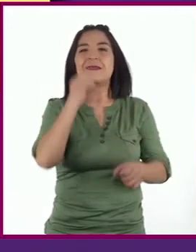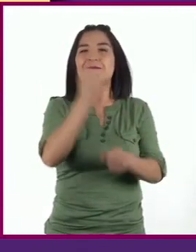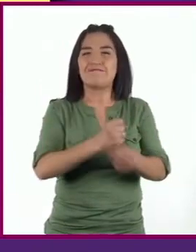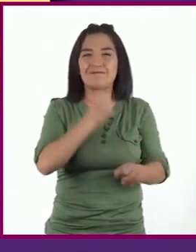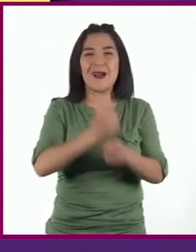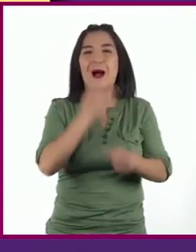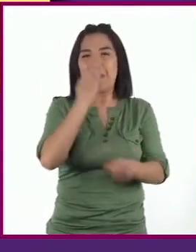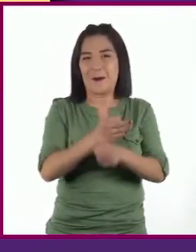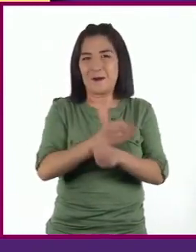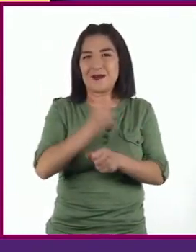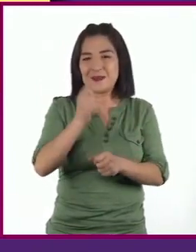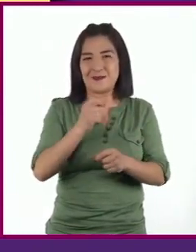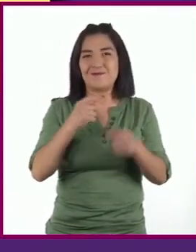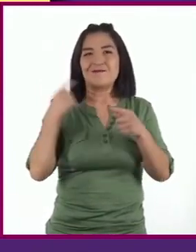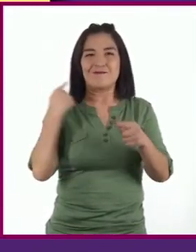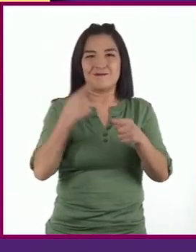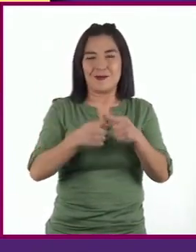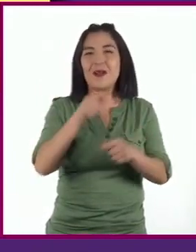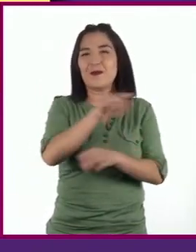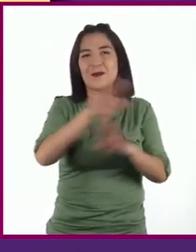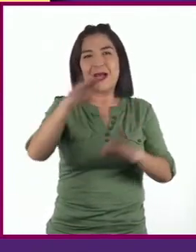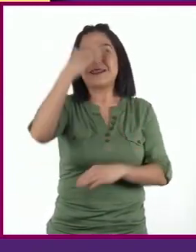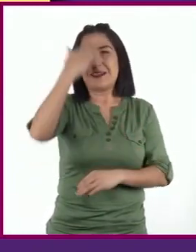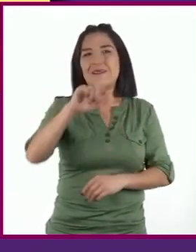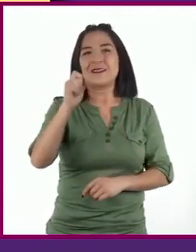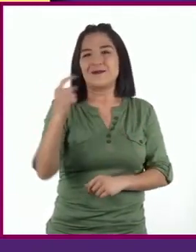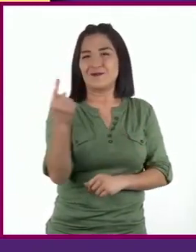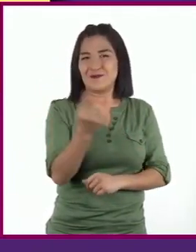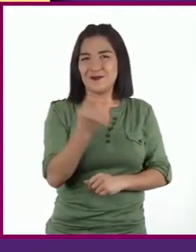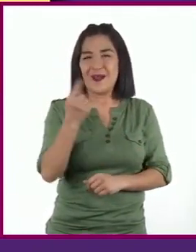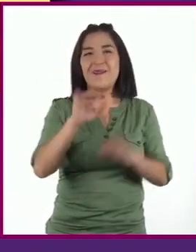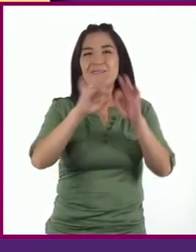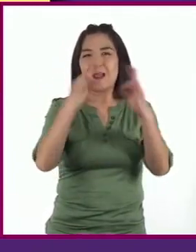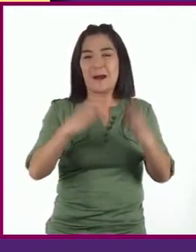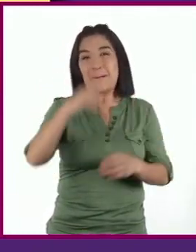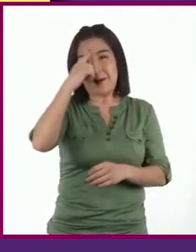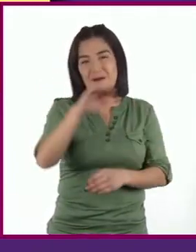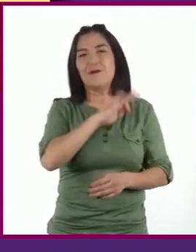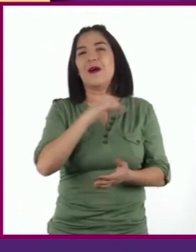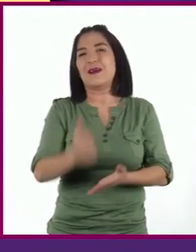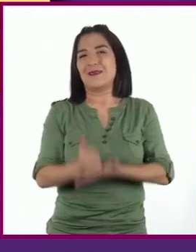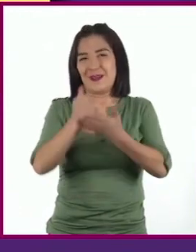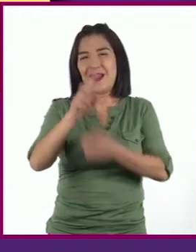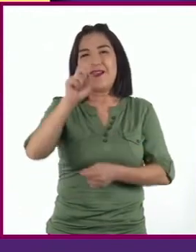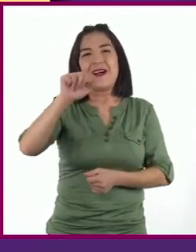ahora saben de la rotación de figuras para ayudar a Danae.